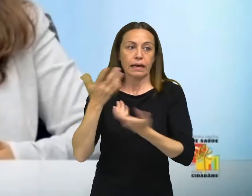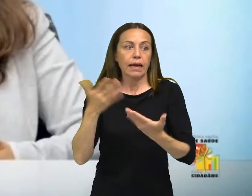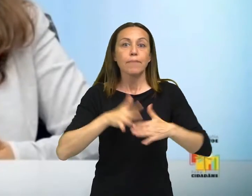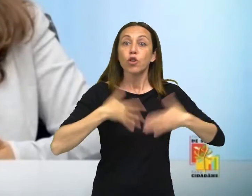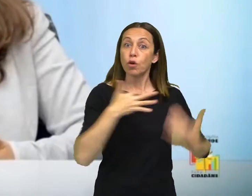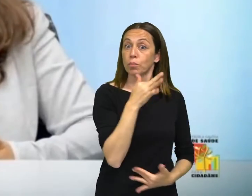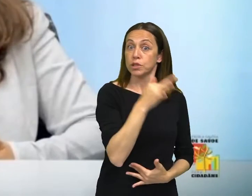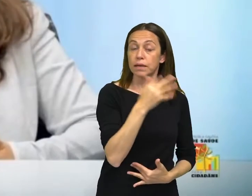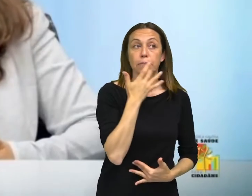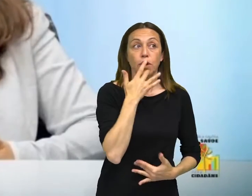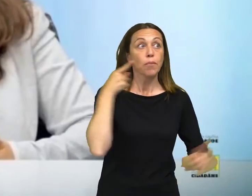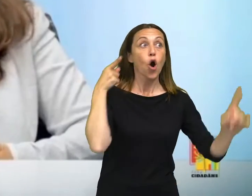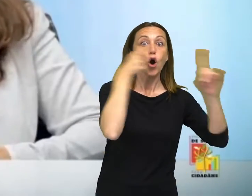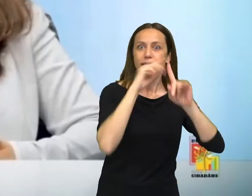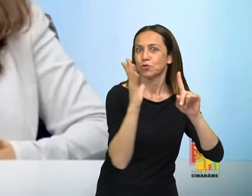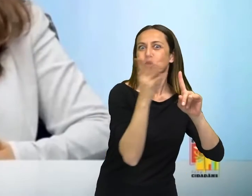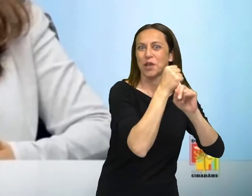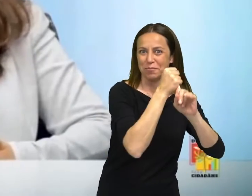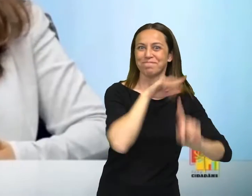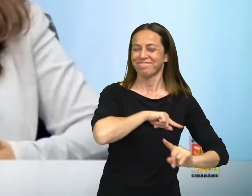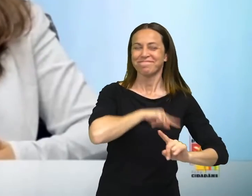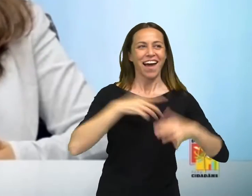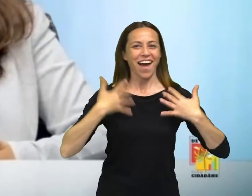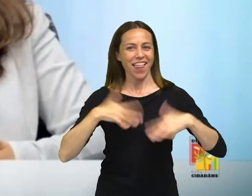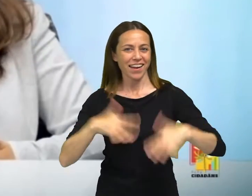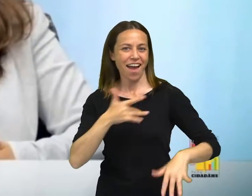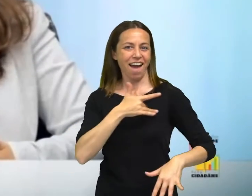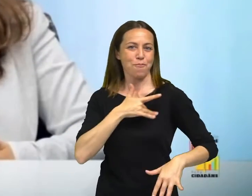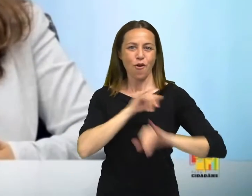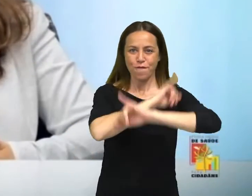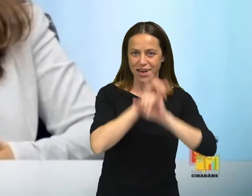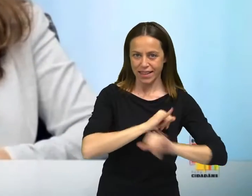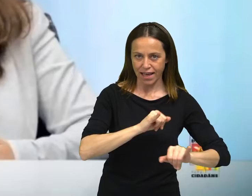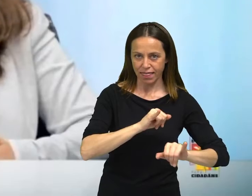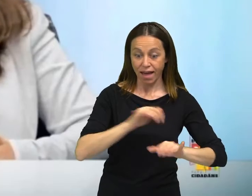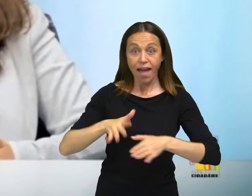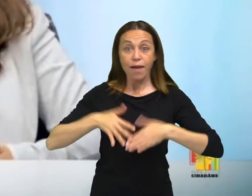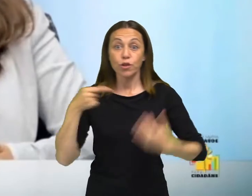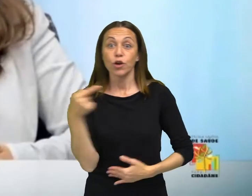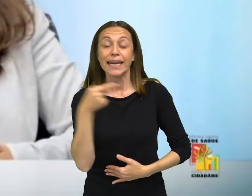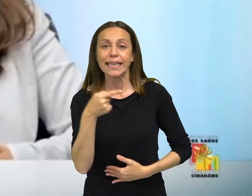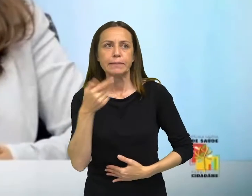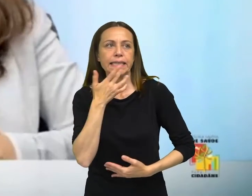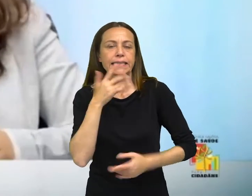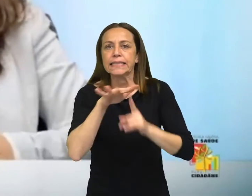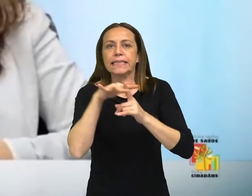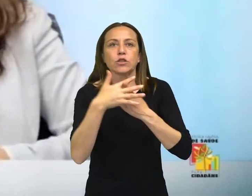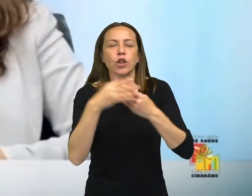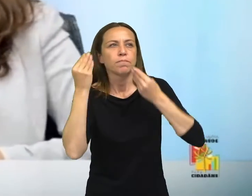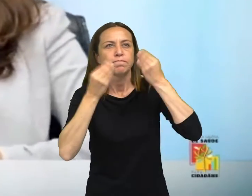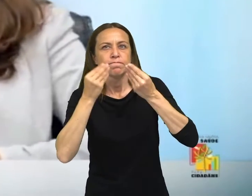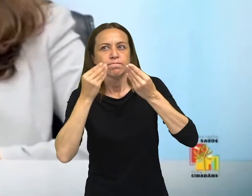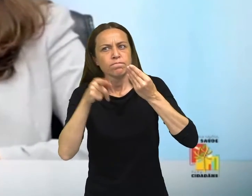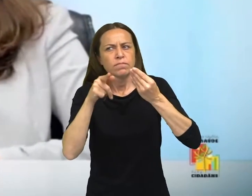por ejemplo cuando logramos nuestros objetivos incluyen emociones como la alegría el amor o la felicidad las emociones negativas se